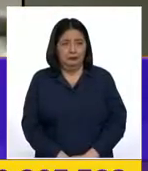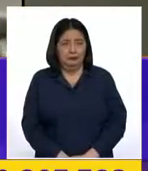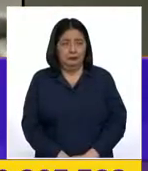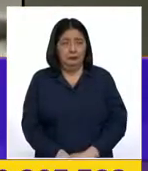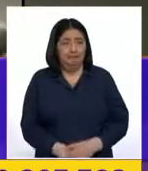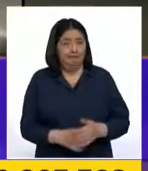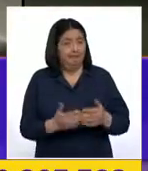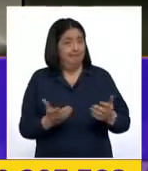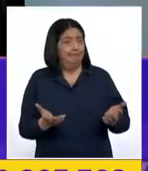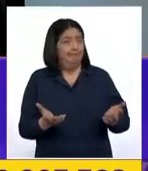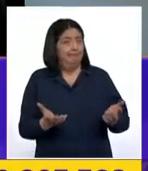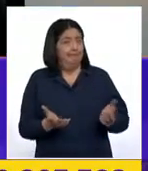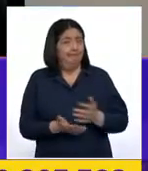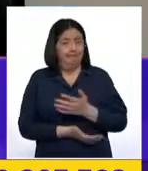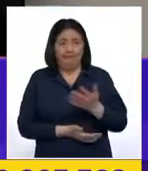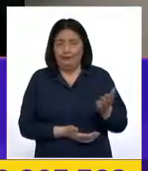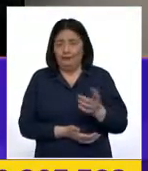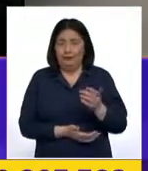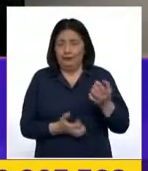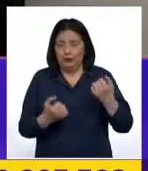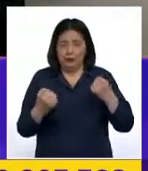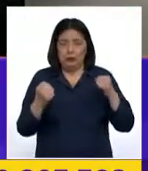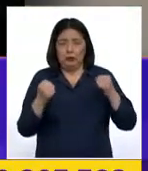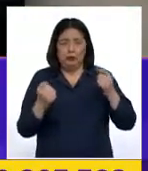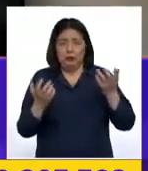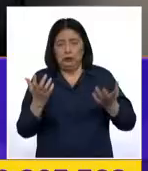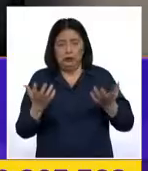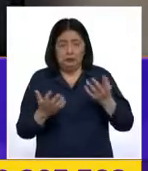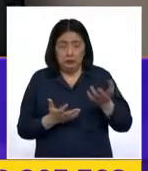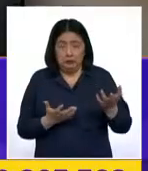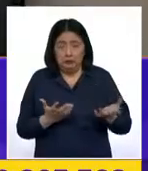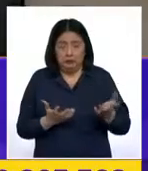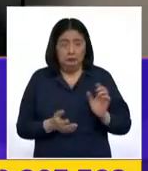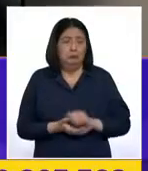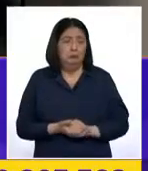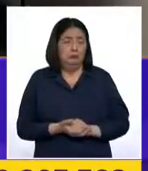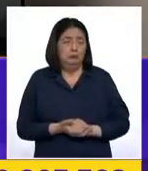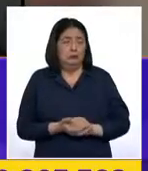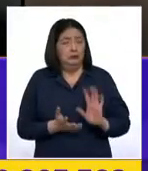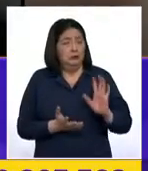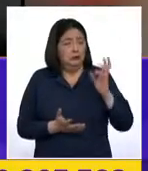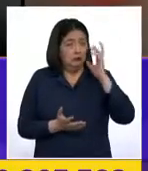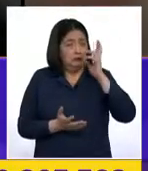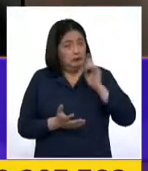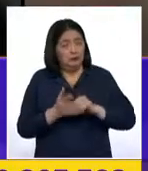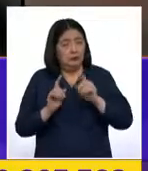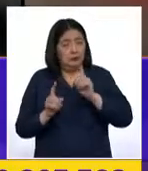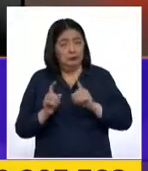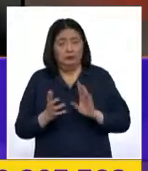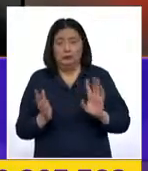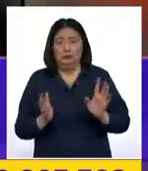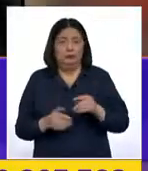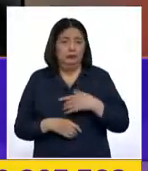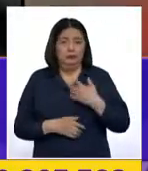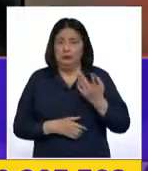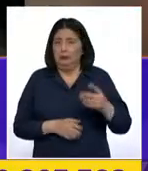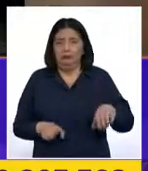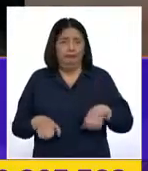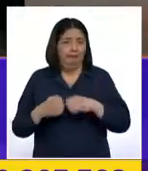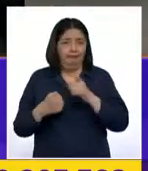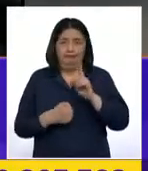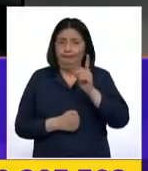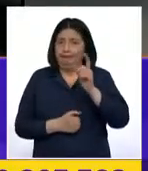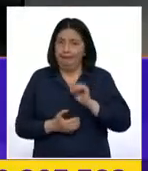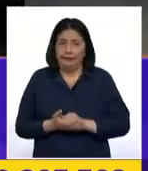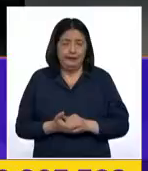De ninguna manera un acto de protesta, en el caso que este sea la justificación de algunos, tiene que llegar al vandalismo y mucho